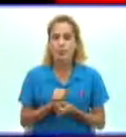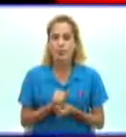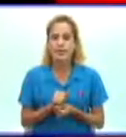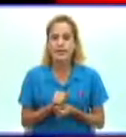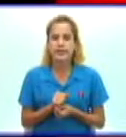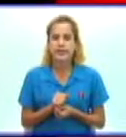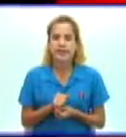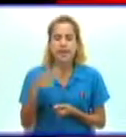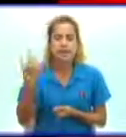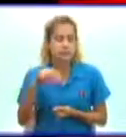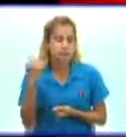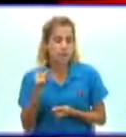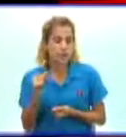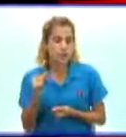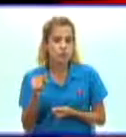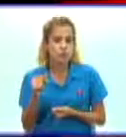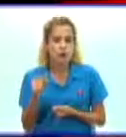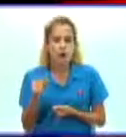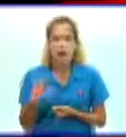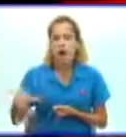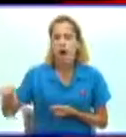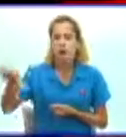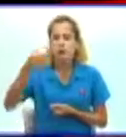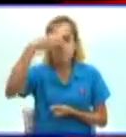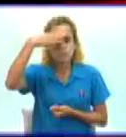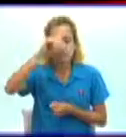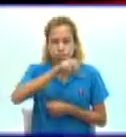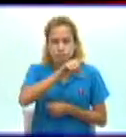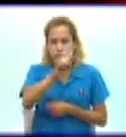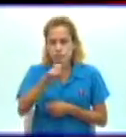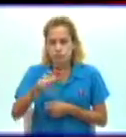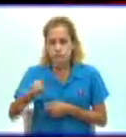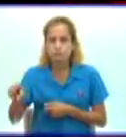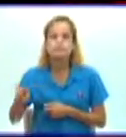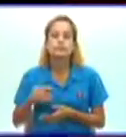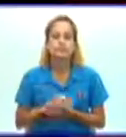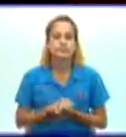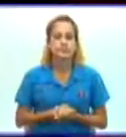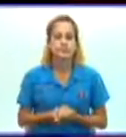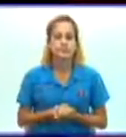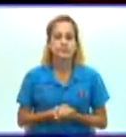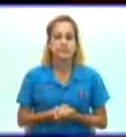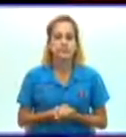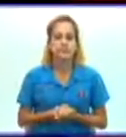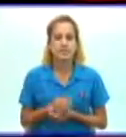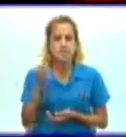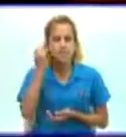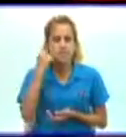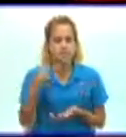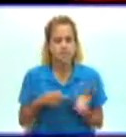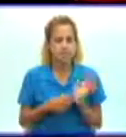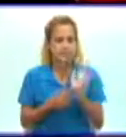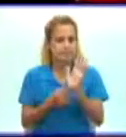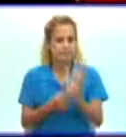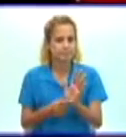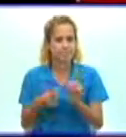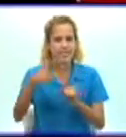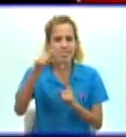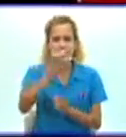y bueno, al resto del país les sirve como segundo encuentro de sistematización. Sin más, les presento el tema de la emisión.